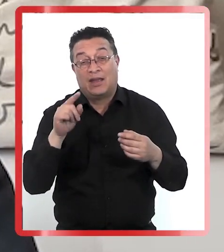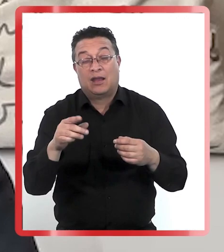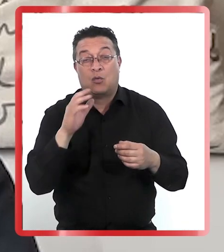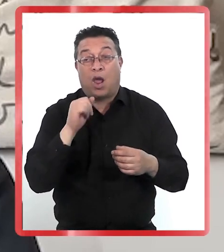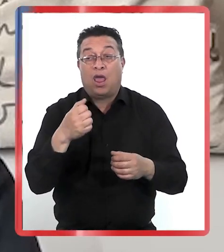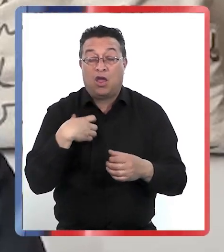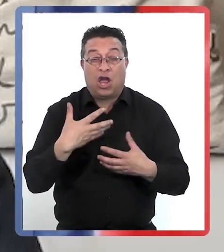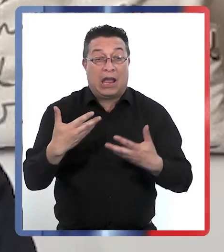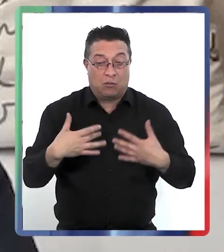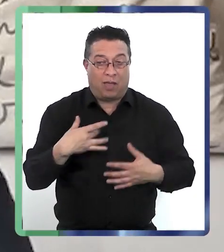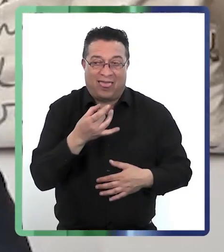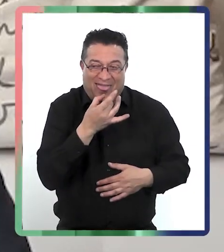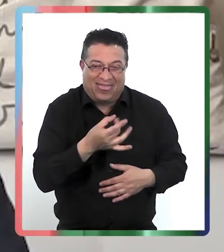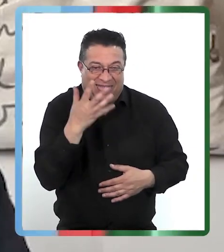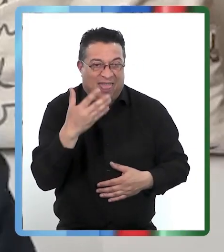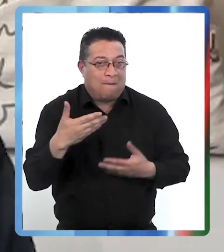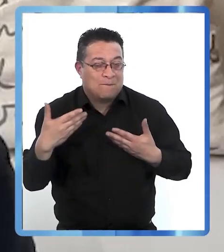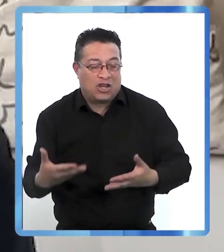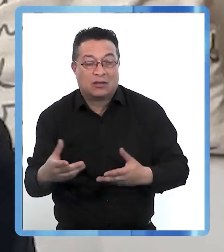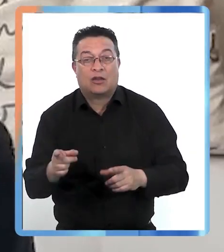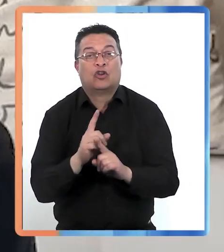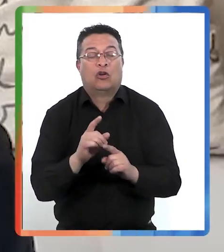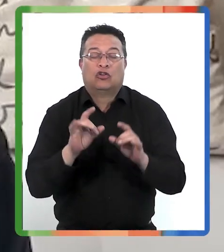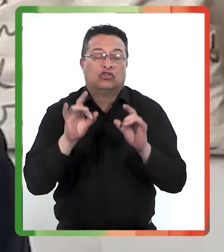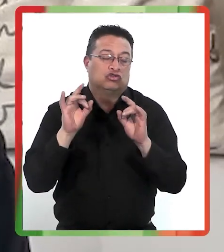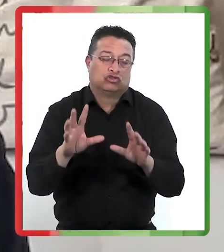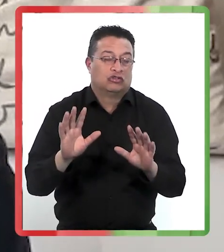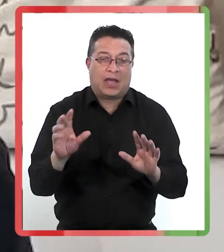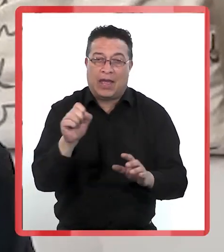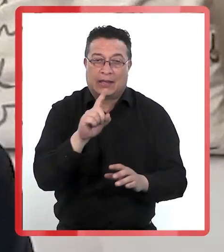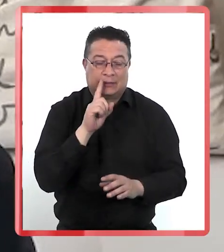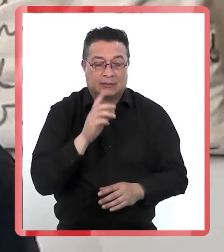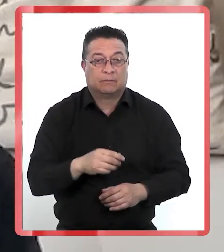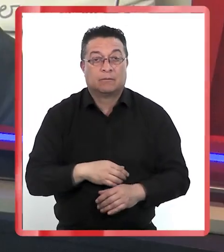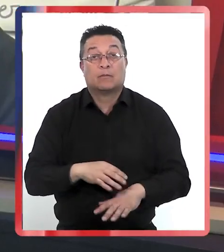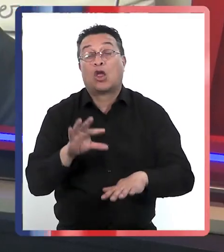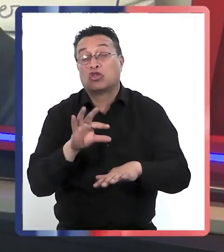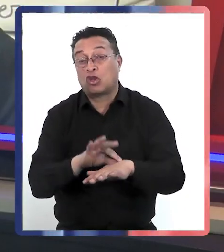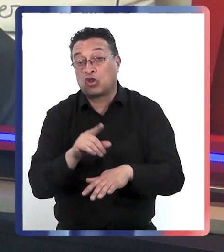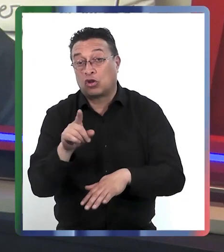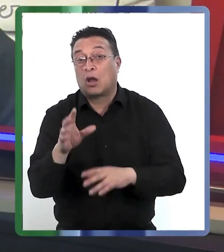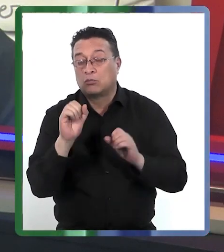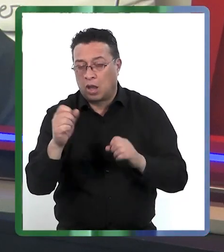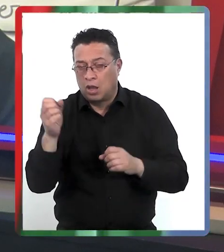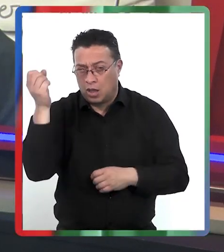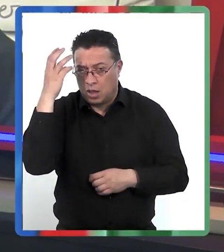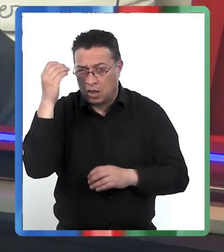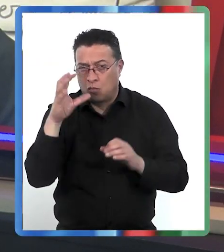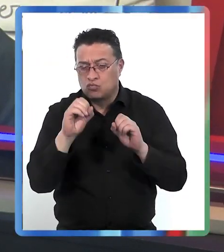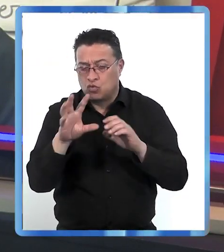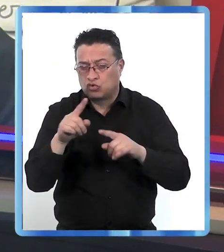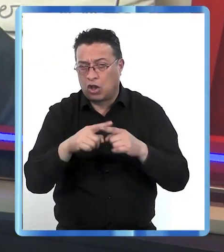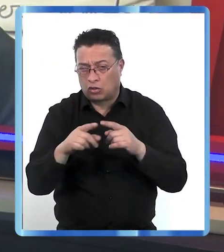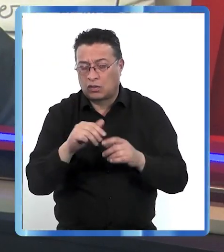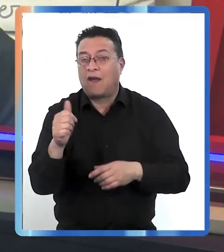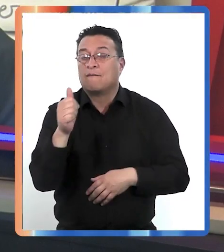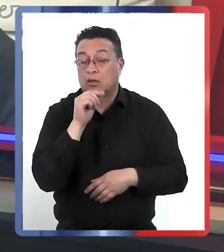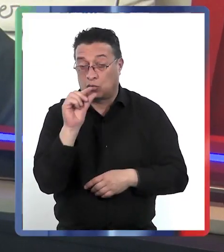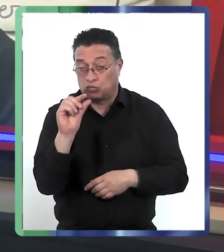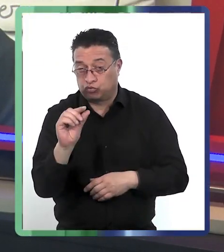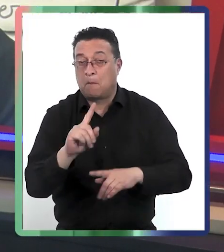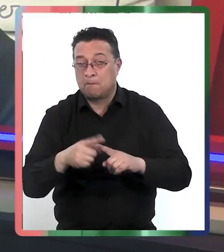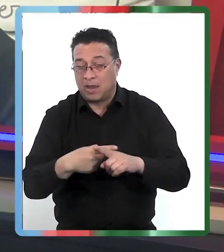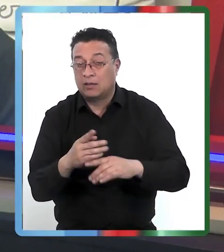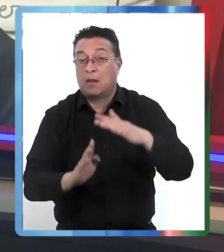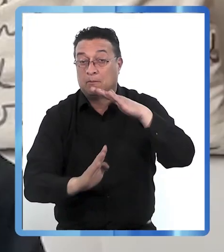y no es que efectivamente quieran ser molestos o irritables, sino que no tienen otra forma de reaccionar. Doctor Tomás León, hemos aprendido un montón sobre el Alzheimer, pero vamos a